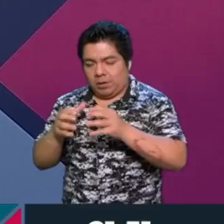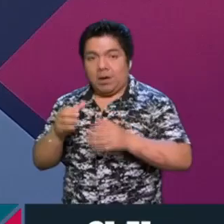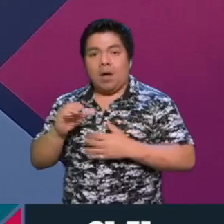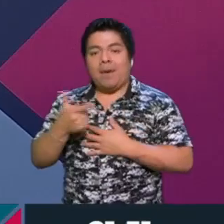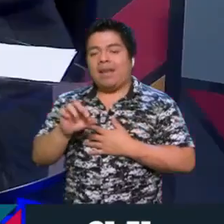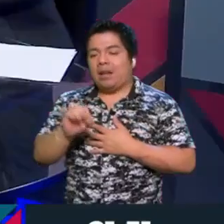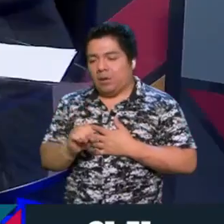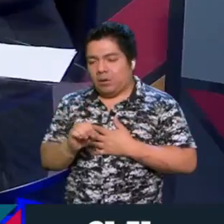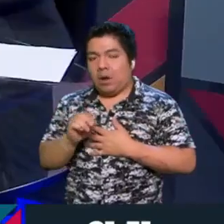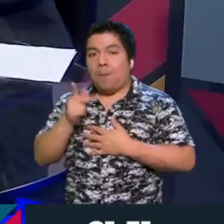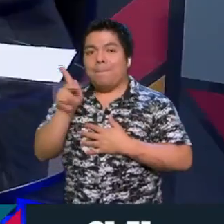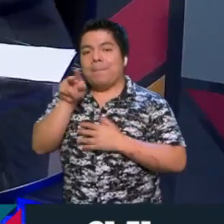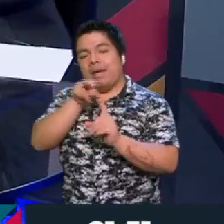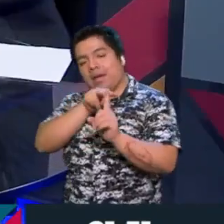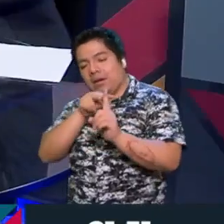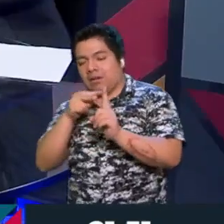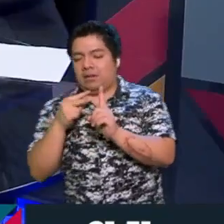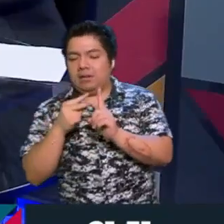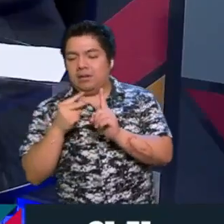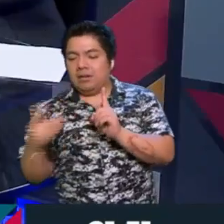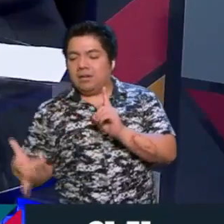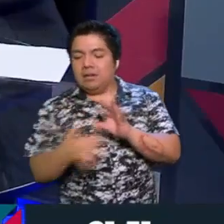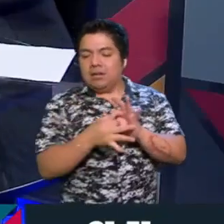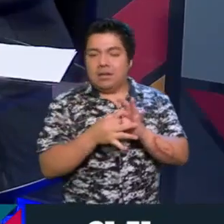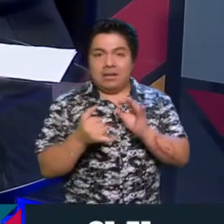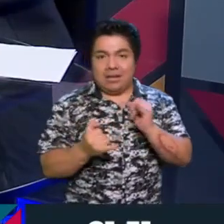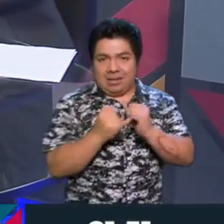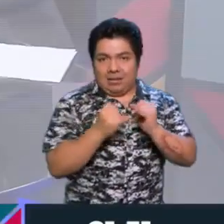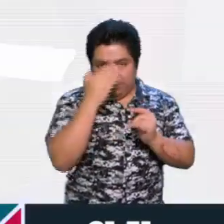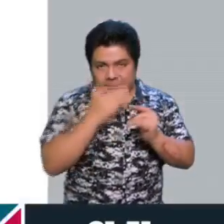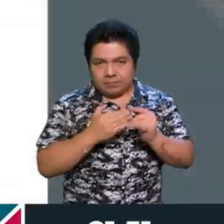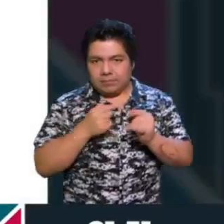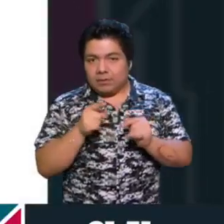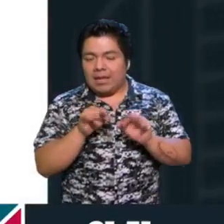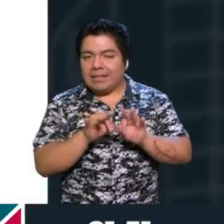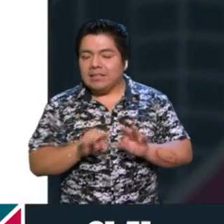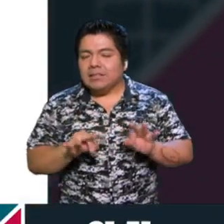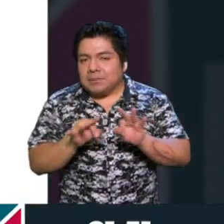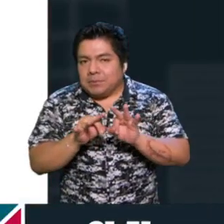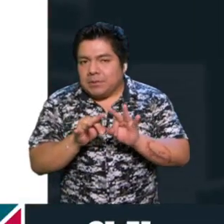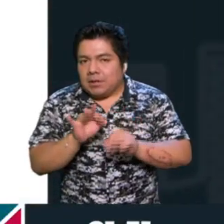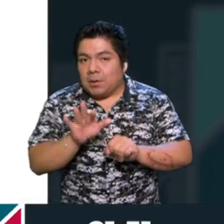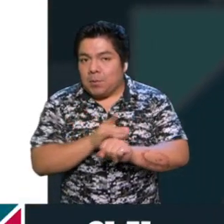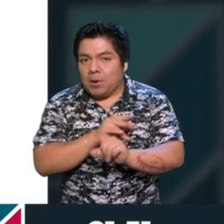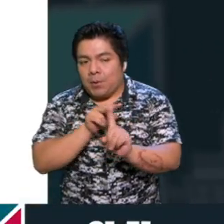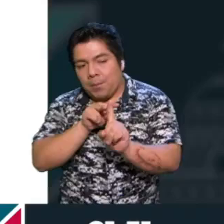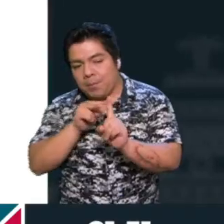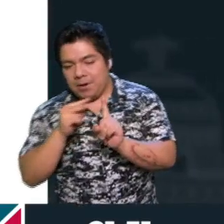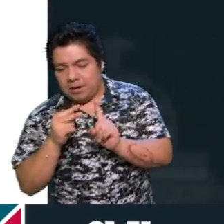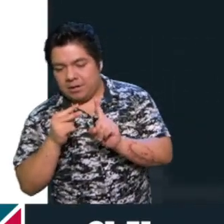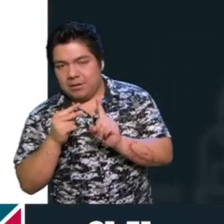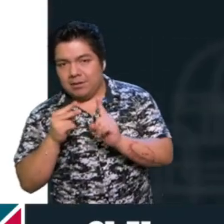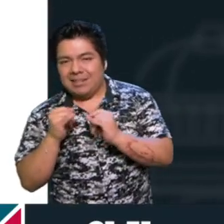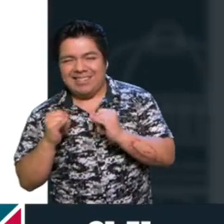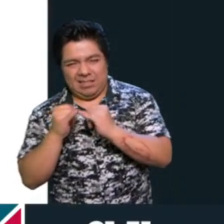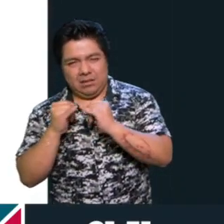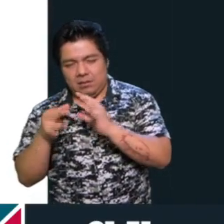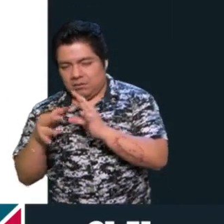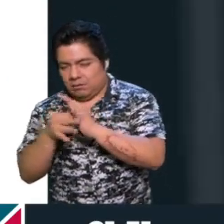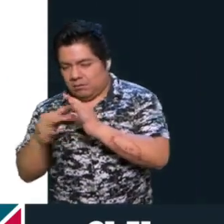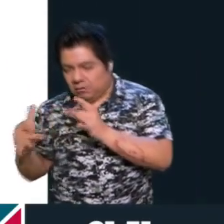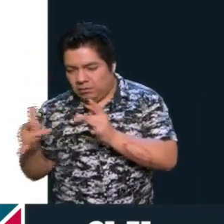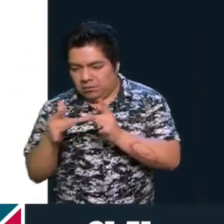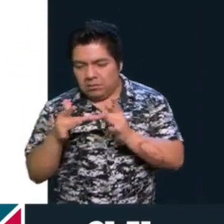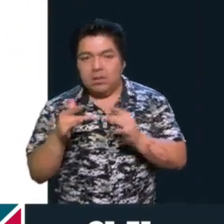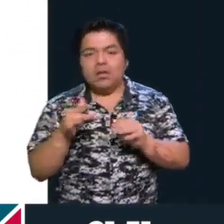género desde una mirada interseccional. Y esto es muy importante porque esta visión de lo interseccional habla